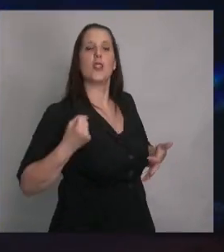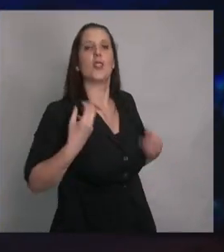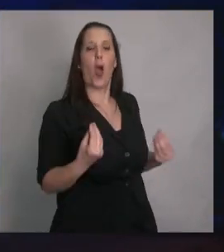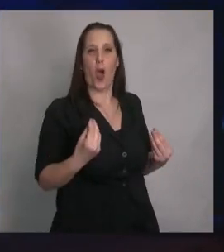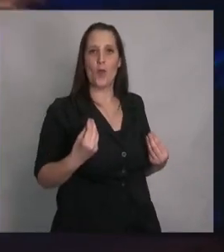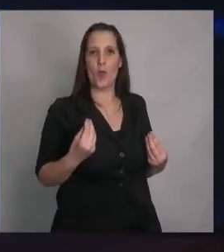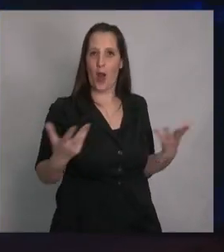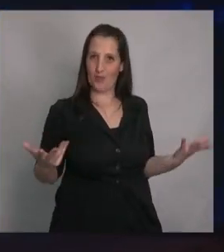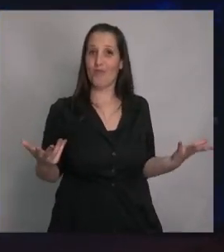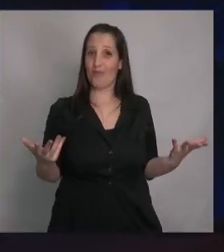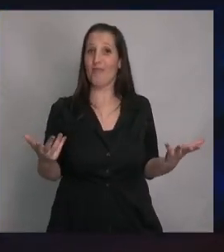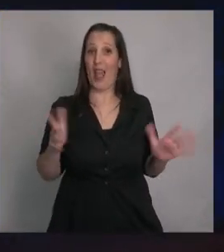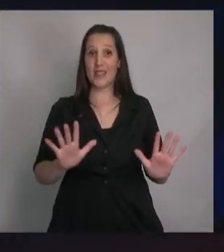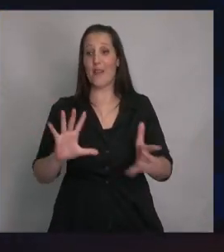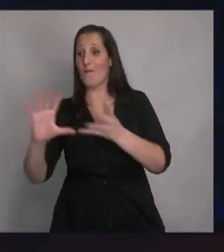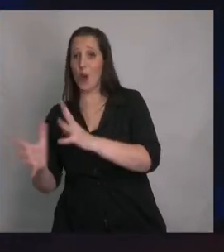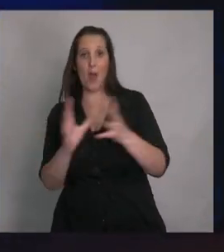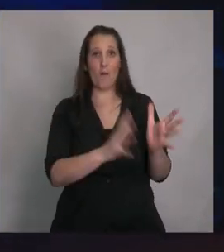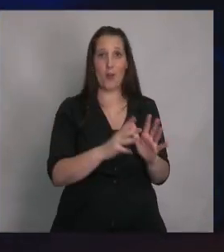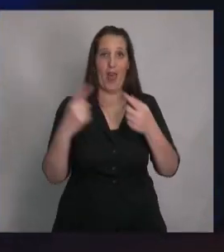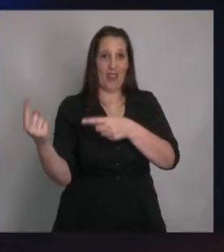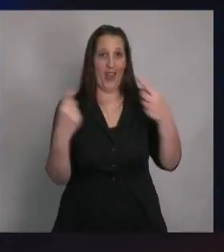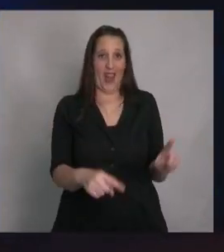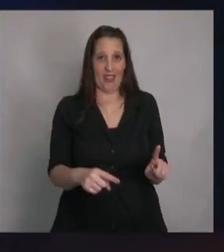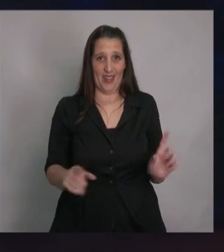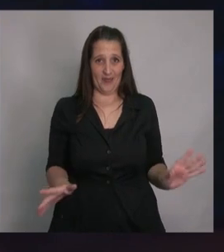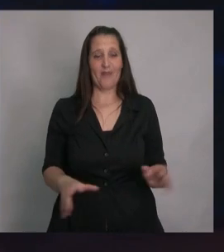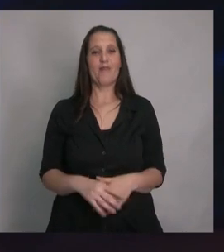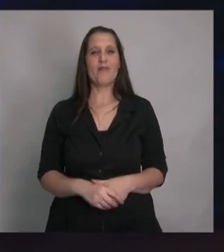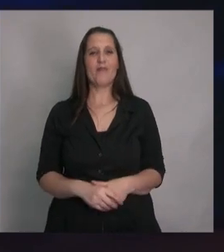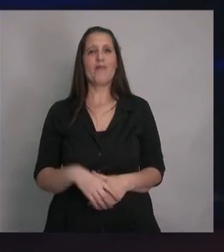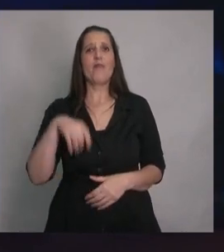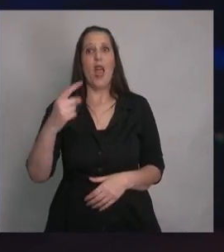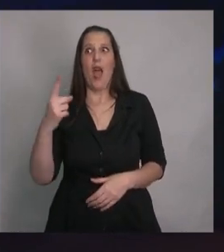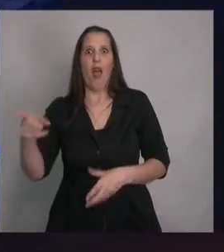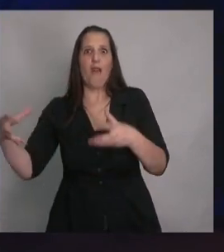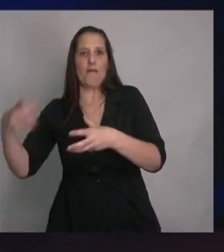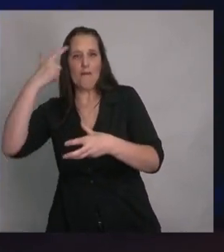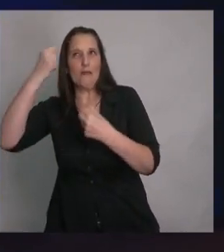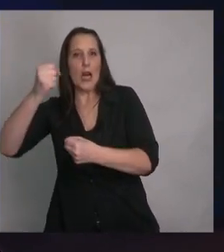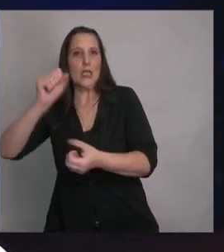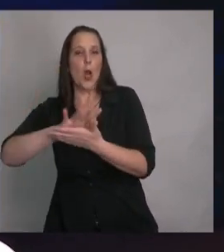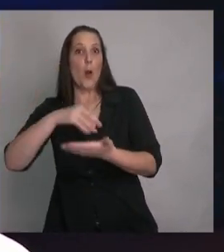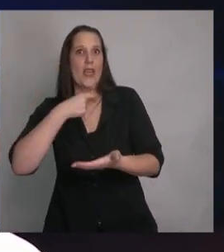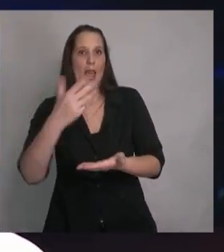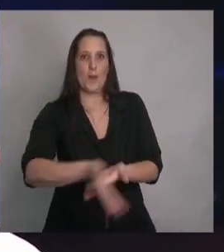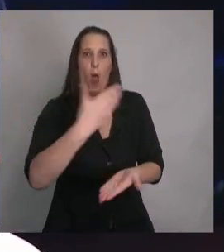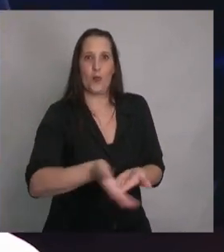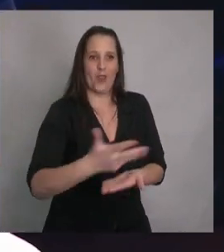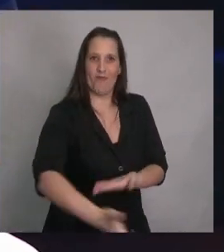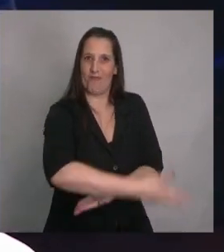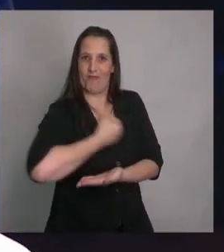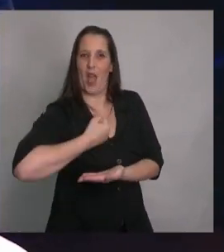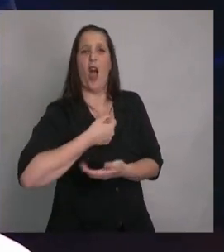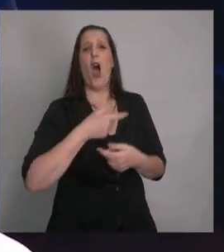planteaba dos modelos de desarrollo diferentes. Uno productivo, el otro de extracción. Pero